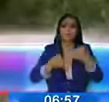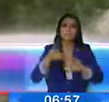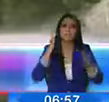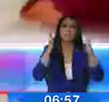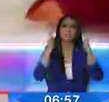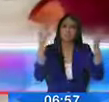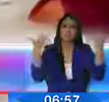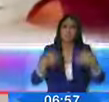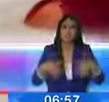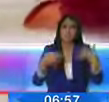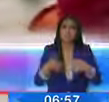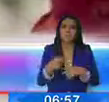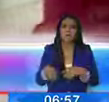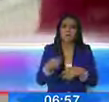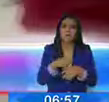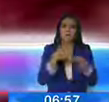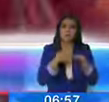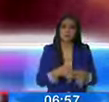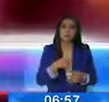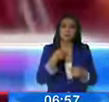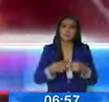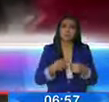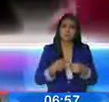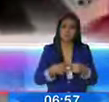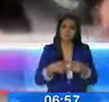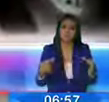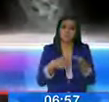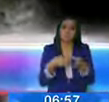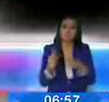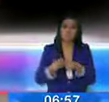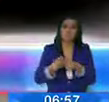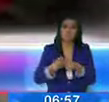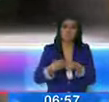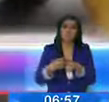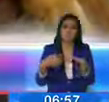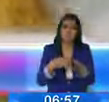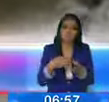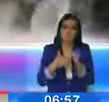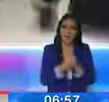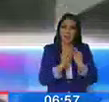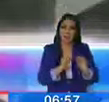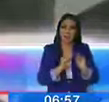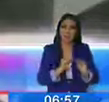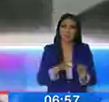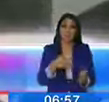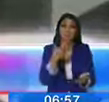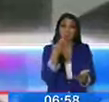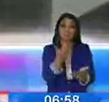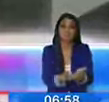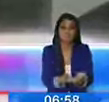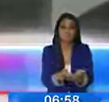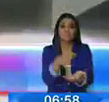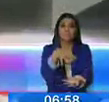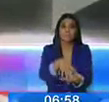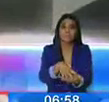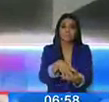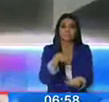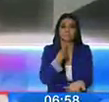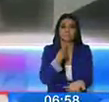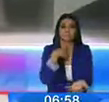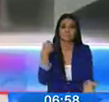o yo quienes regresaban desde la capital luego de participar en una capacitación hubo una reunión